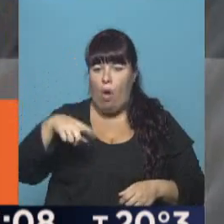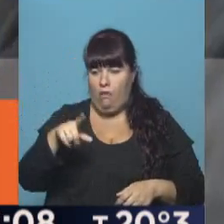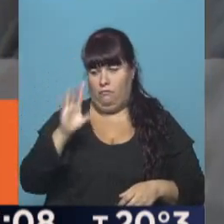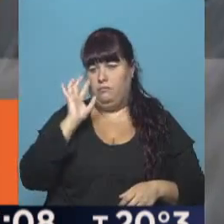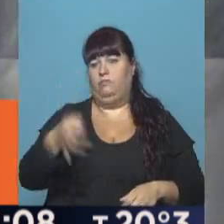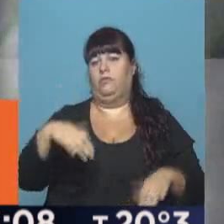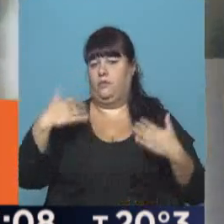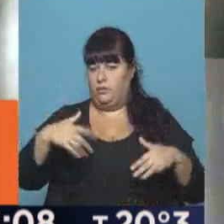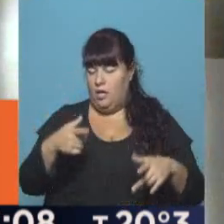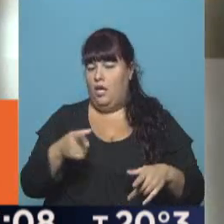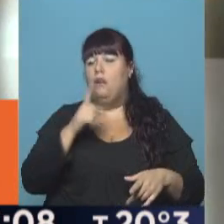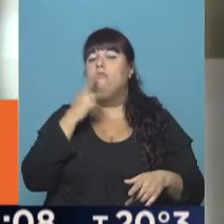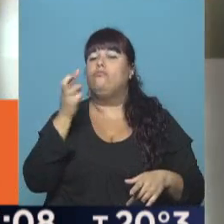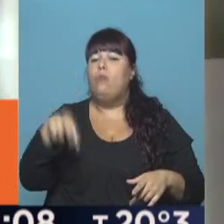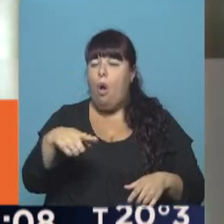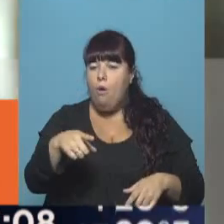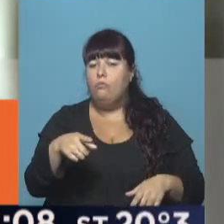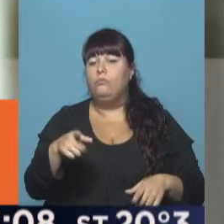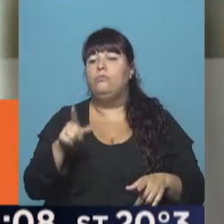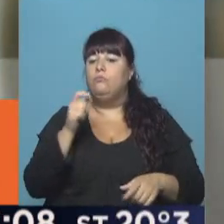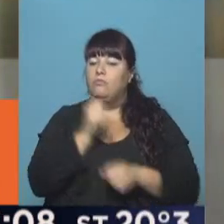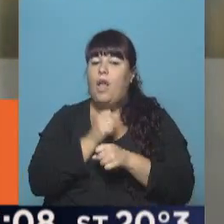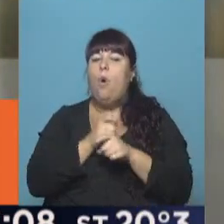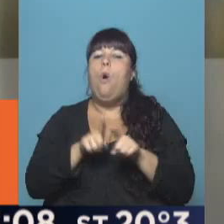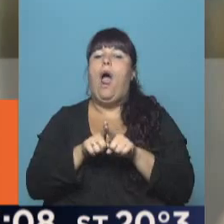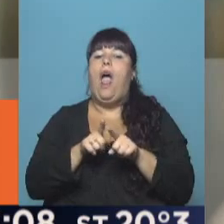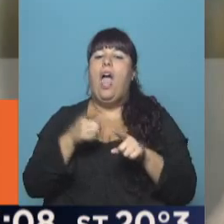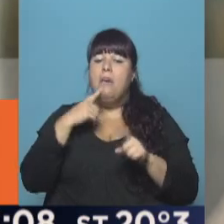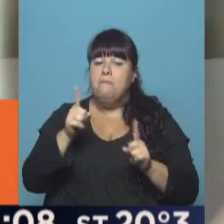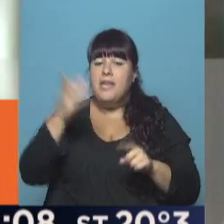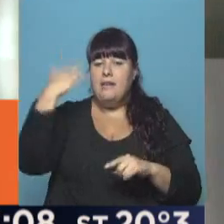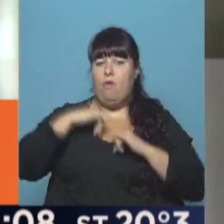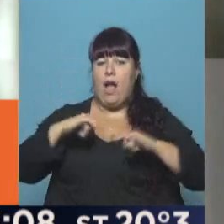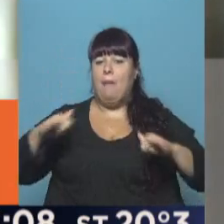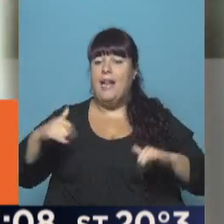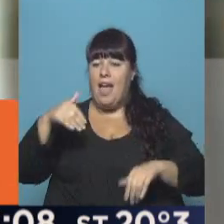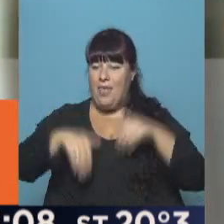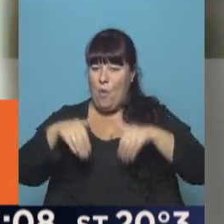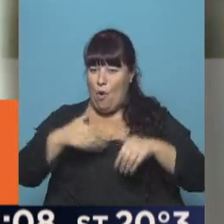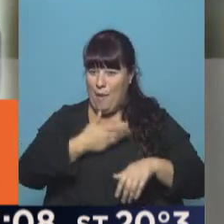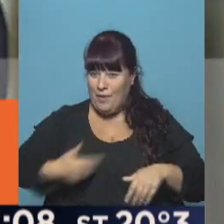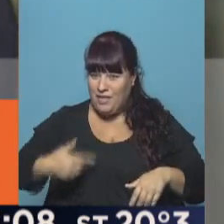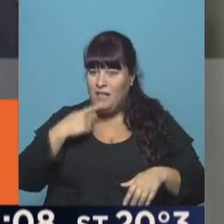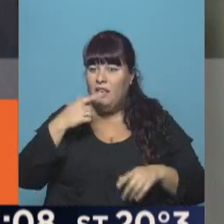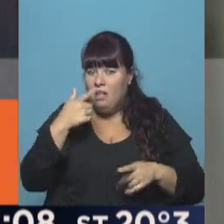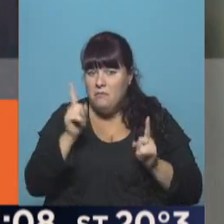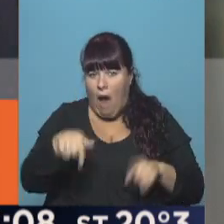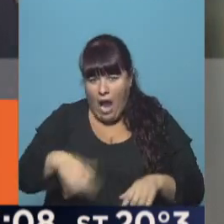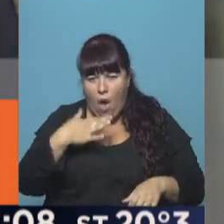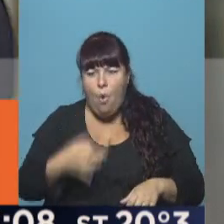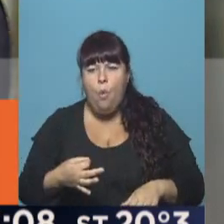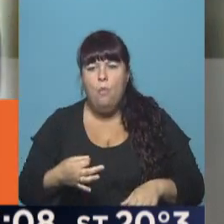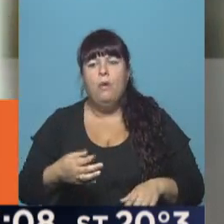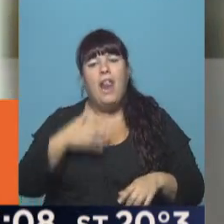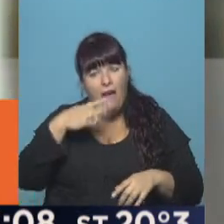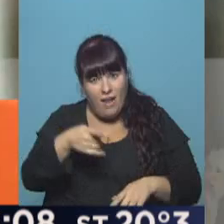notable. Donald Trump está actuando de acuerdo a lo que dijo en la campaña electoral que iba a hacer, pero lo verdaderamente llamativo es